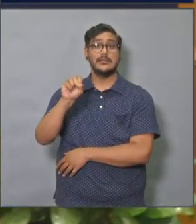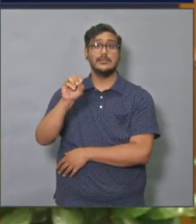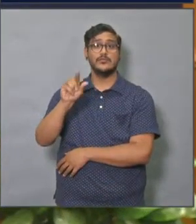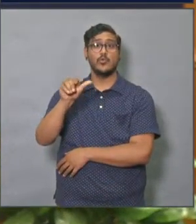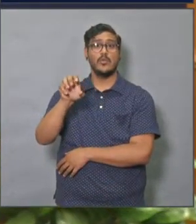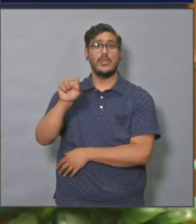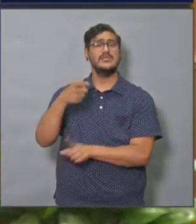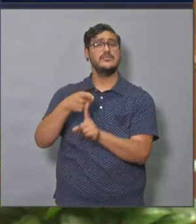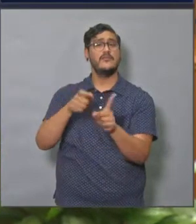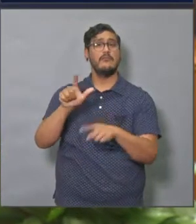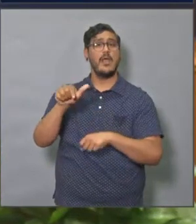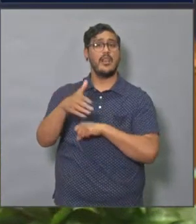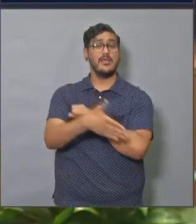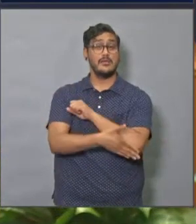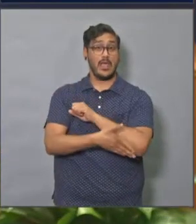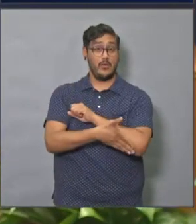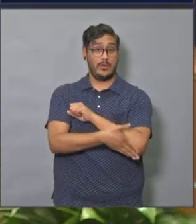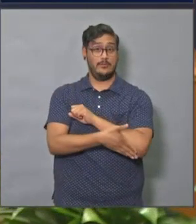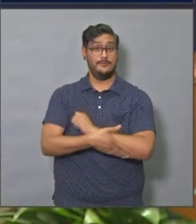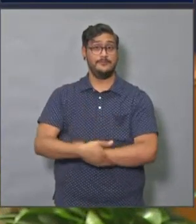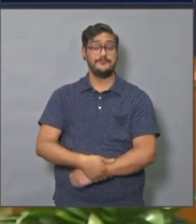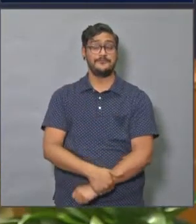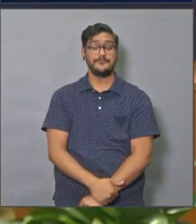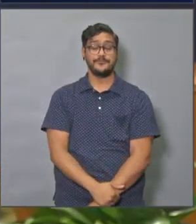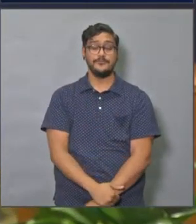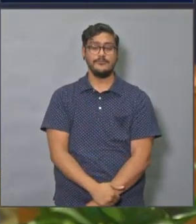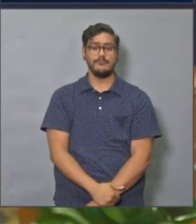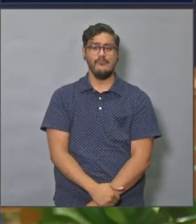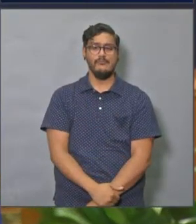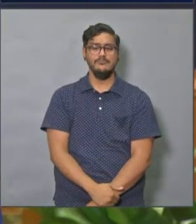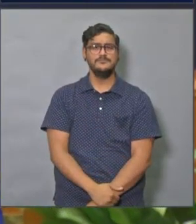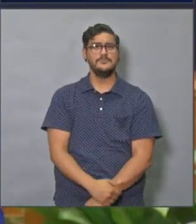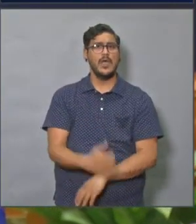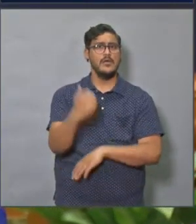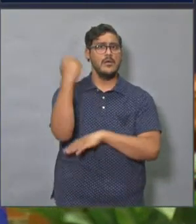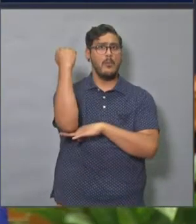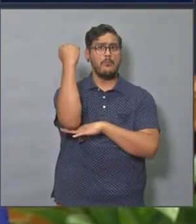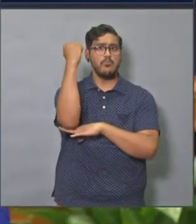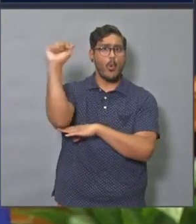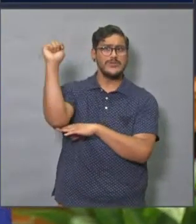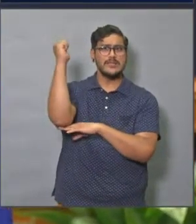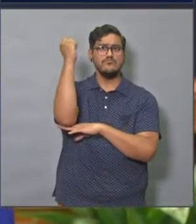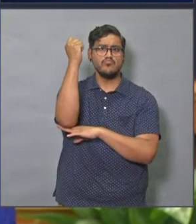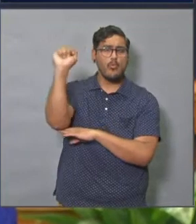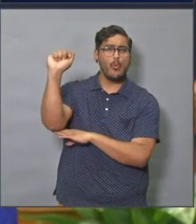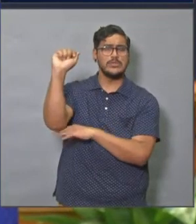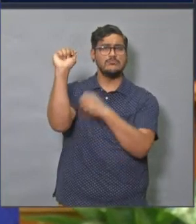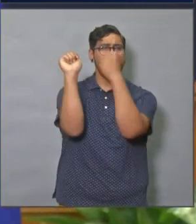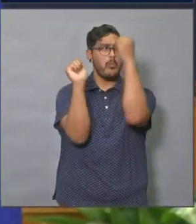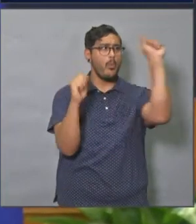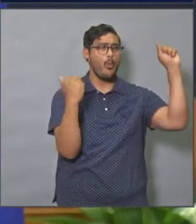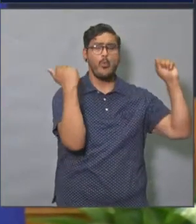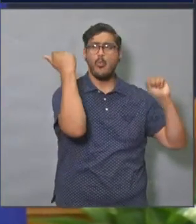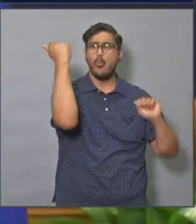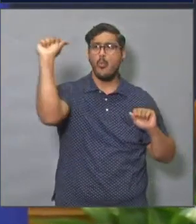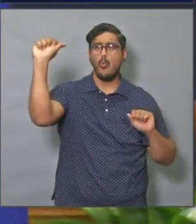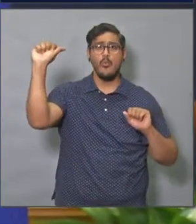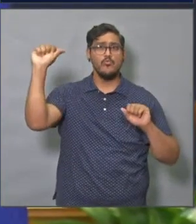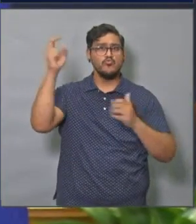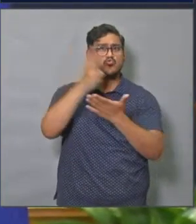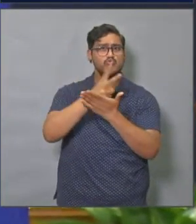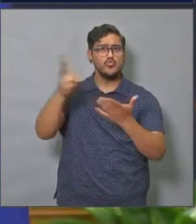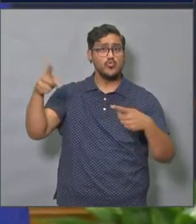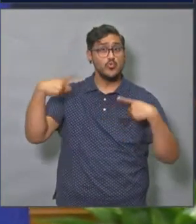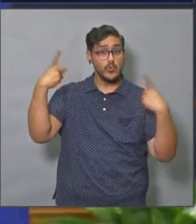el Condado de Los Ángeles. Las protestas siguen a través de nuestro país por la segunda